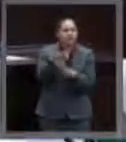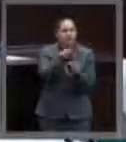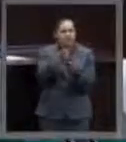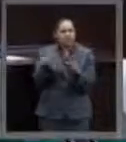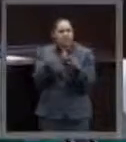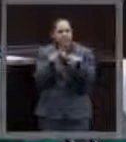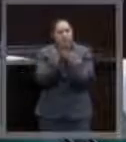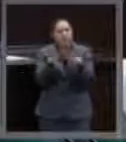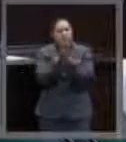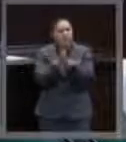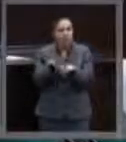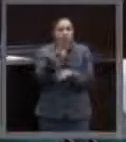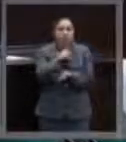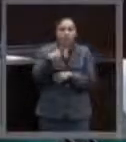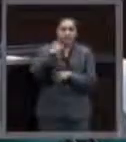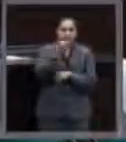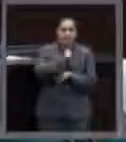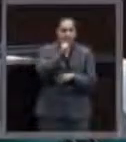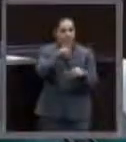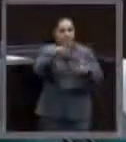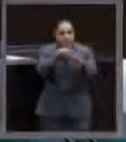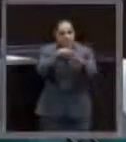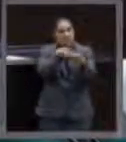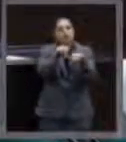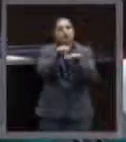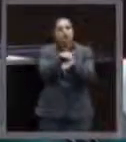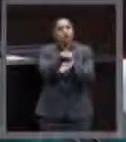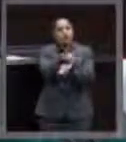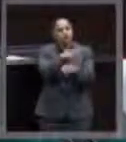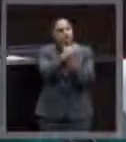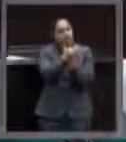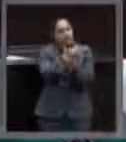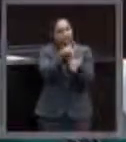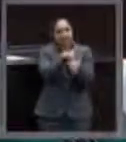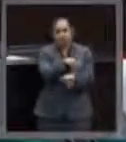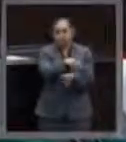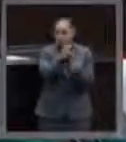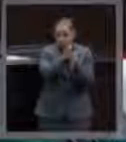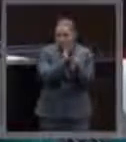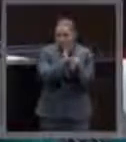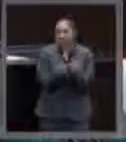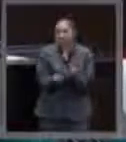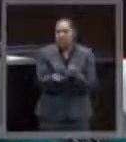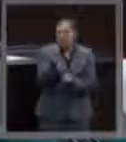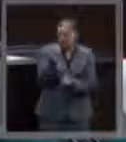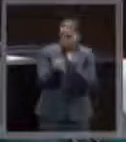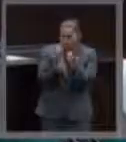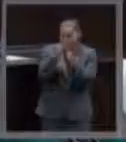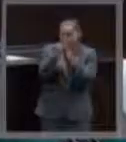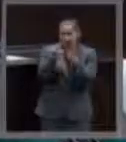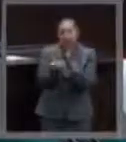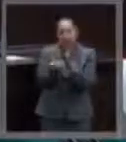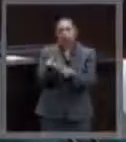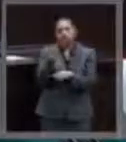atendiendo a un límite establecido por la propia constitución hay artículos que pueden tacharse de inconstitucionales